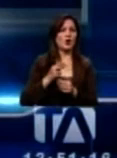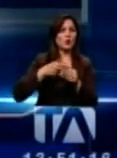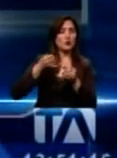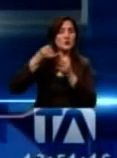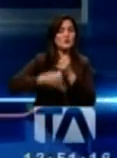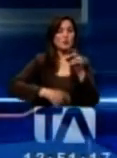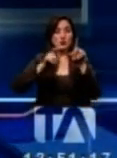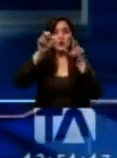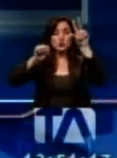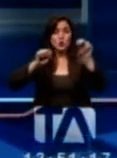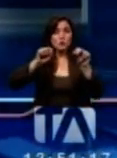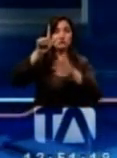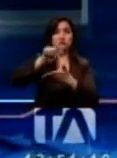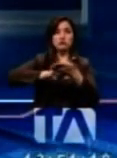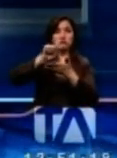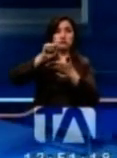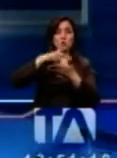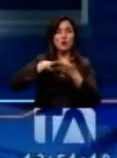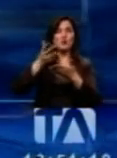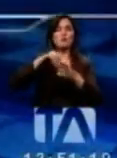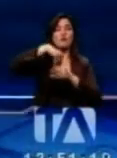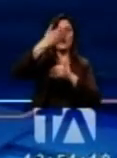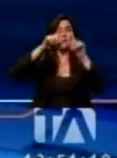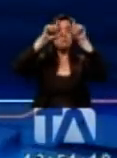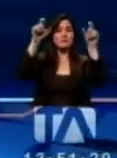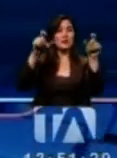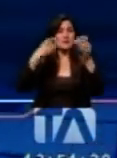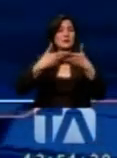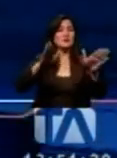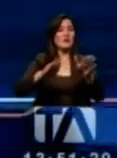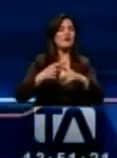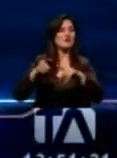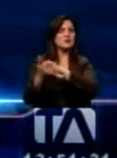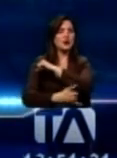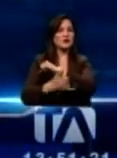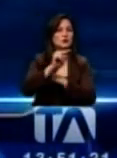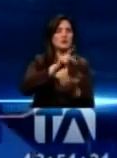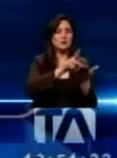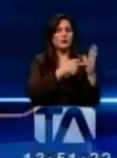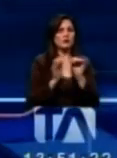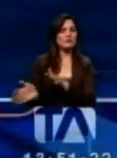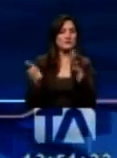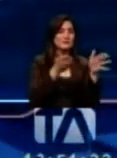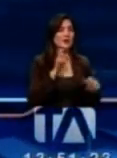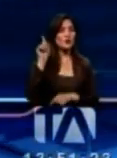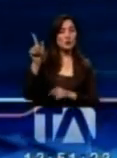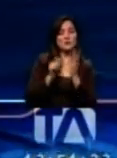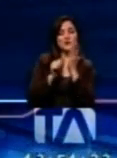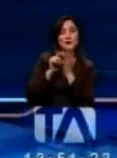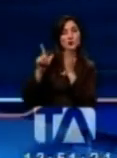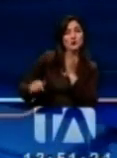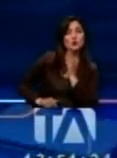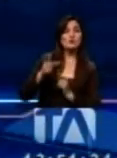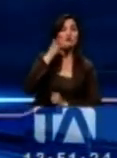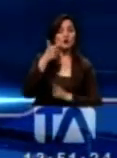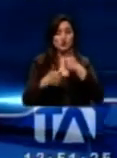última consulta propuesta por Rafael Correa sobre paraísos fiscales. Maríen Segura Reasco trabajó en el área legal del Ministerio de Salud Pública, en la